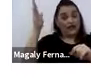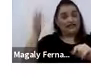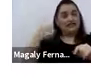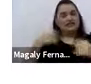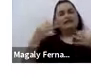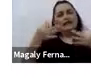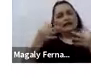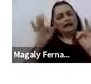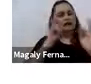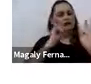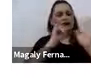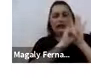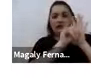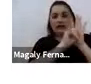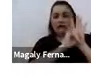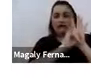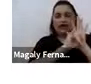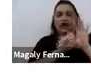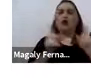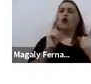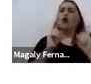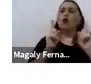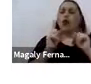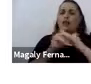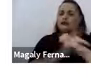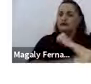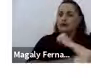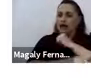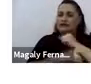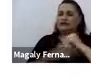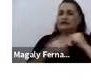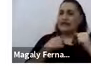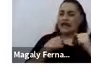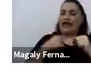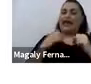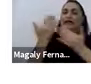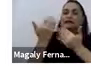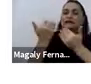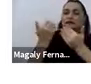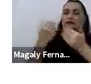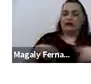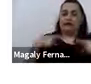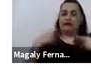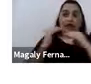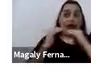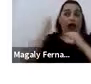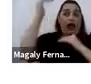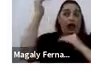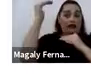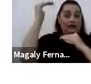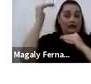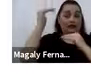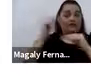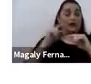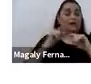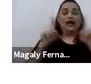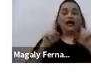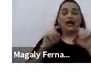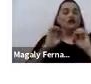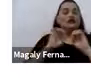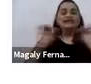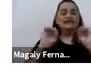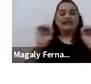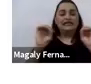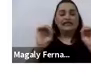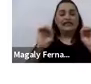identificar qué países tenían una esperanza de vida alta, pero lo hacían sin acaparar recursos en